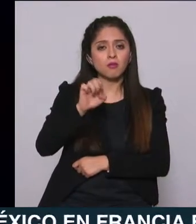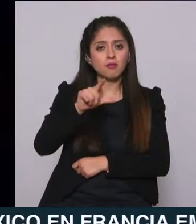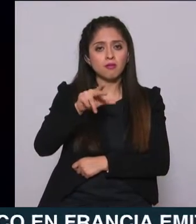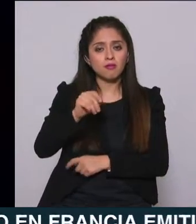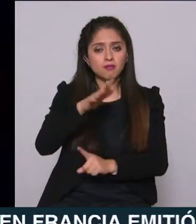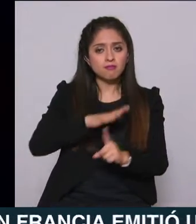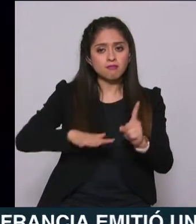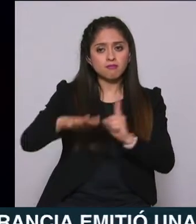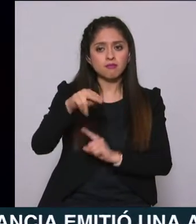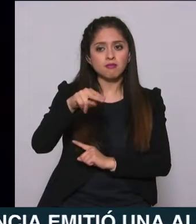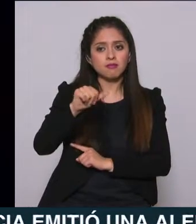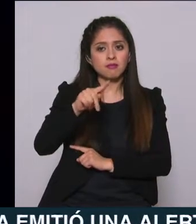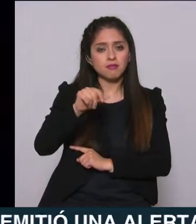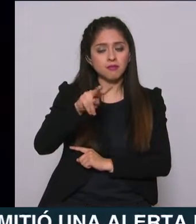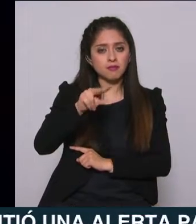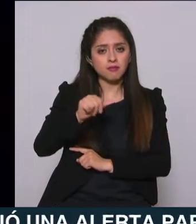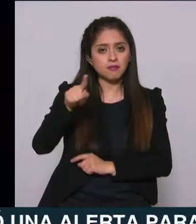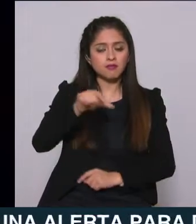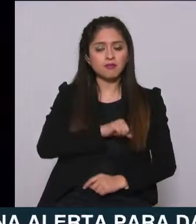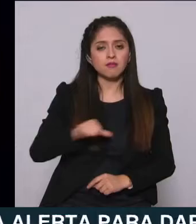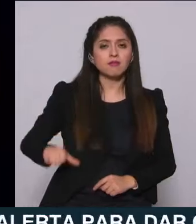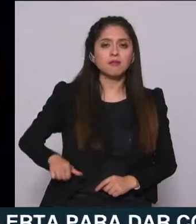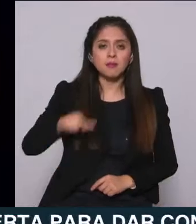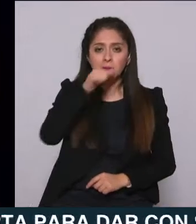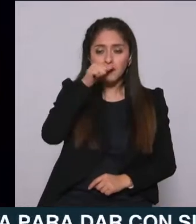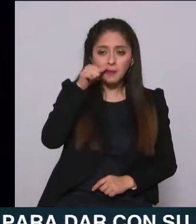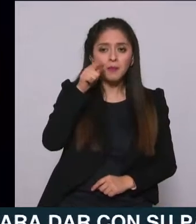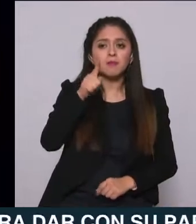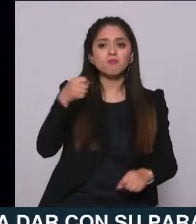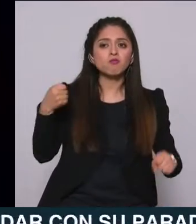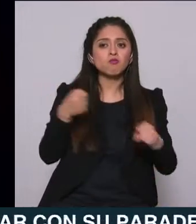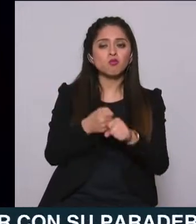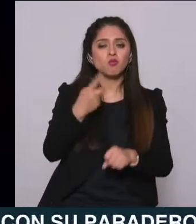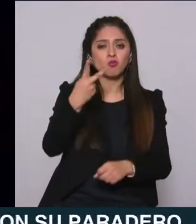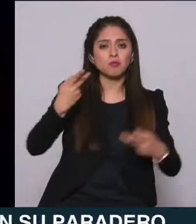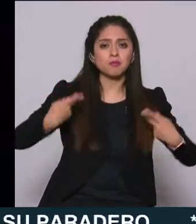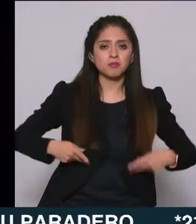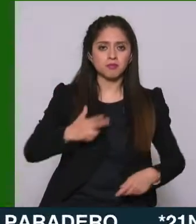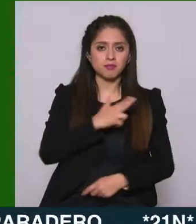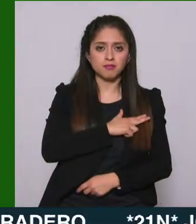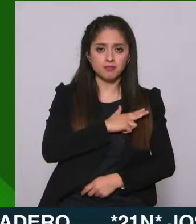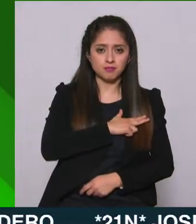colonia Nativitas, alcaldía Benito Juárez. Tras el percance hubo 2 lesionados.